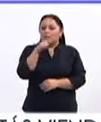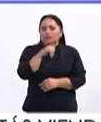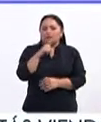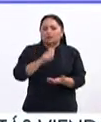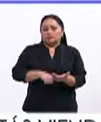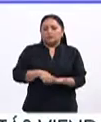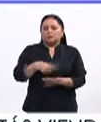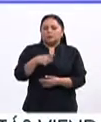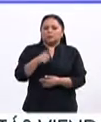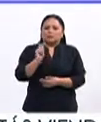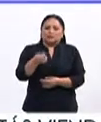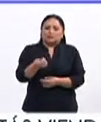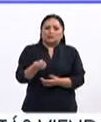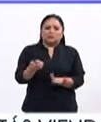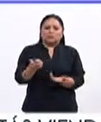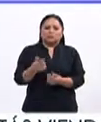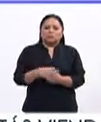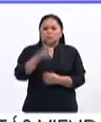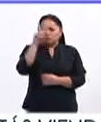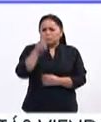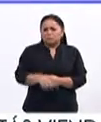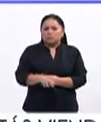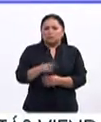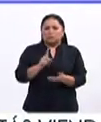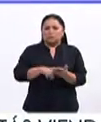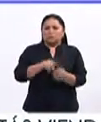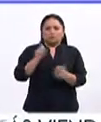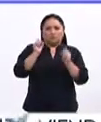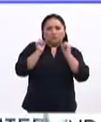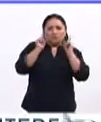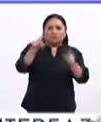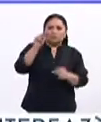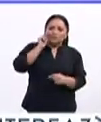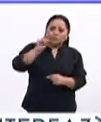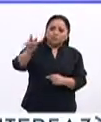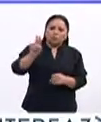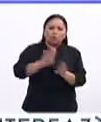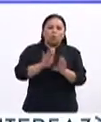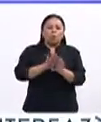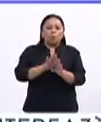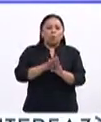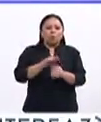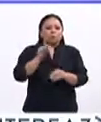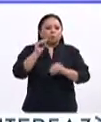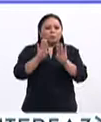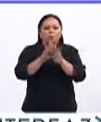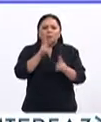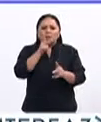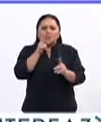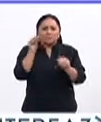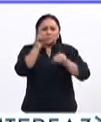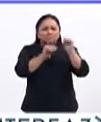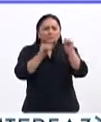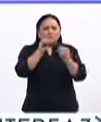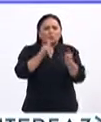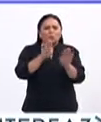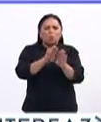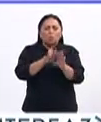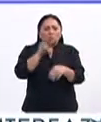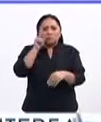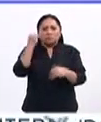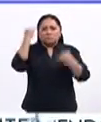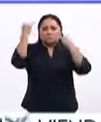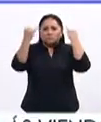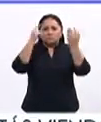un lenguaje que es realmente que te asombra, digamos, cómo va acomodando las palabras, cómo las pone y cómo te